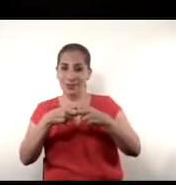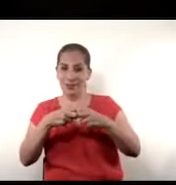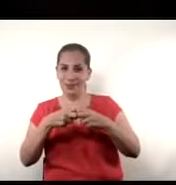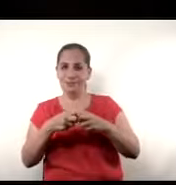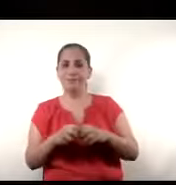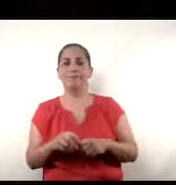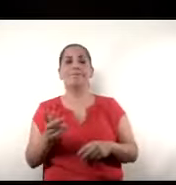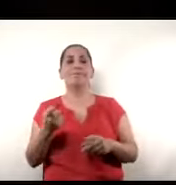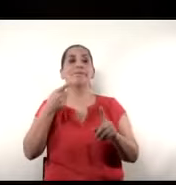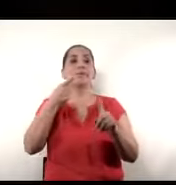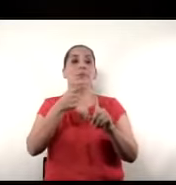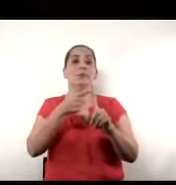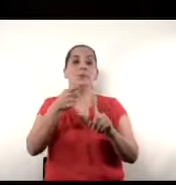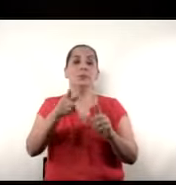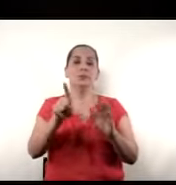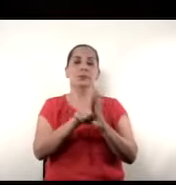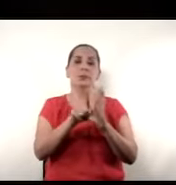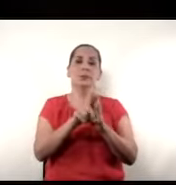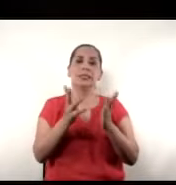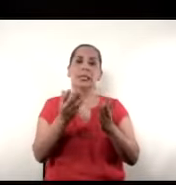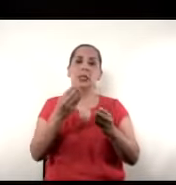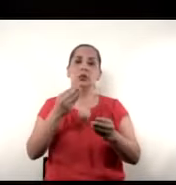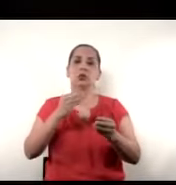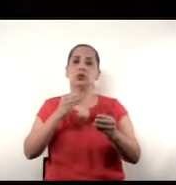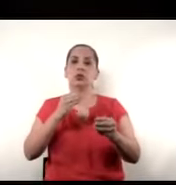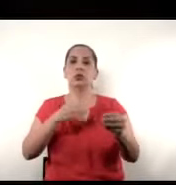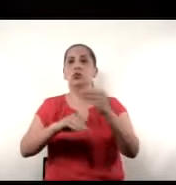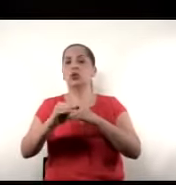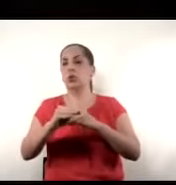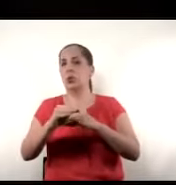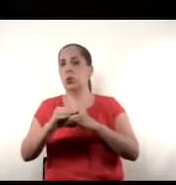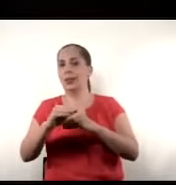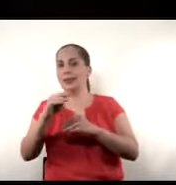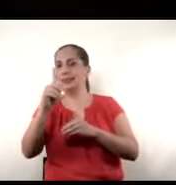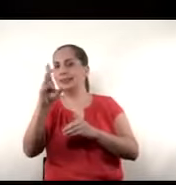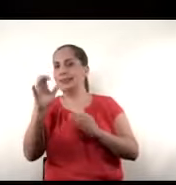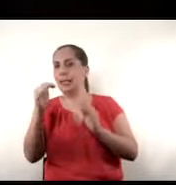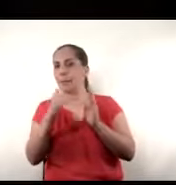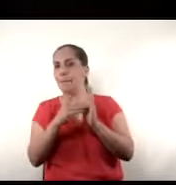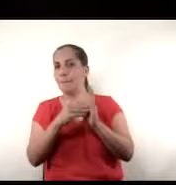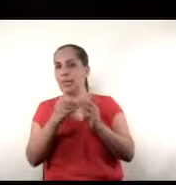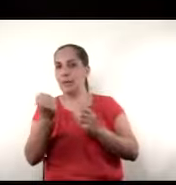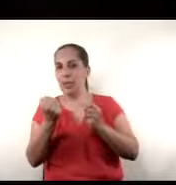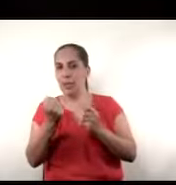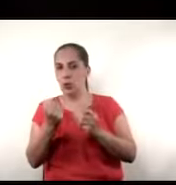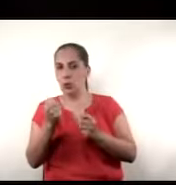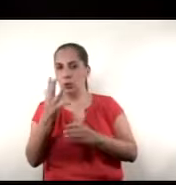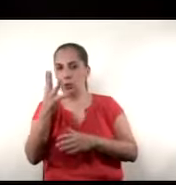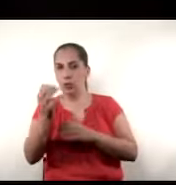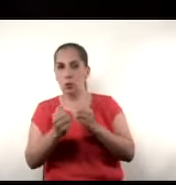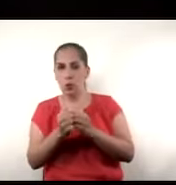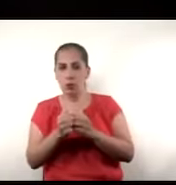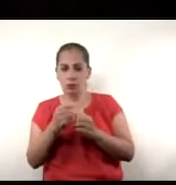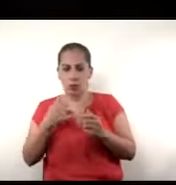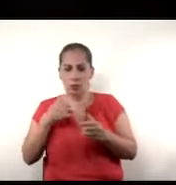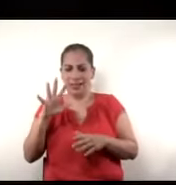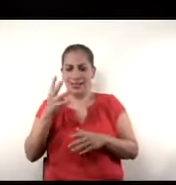El objetivo de esa ley era sustituir 100.000 vehículos en 5 años. Estamos en el cuarto año y apenas vamos por 1.500